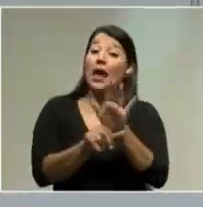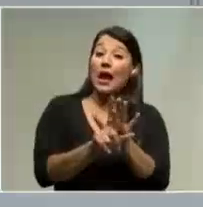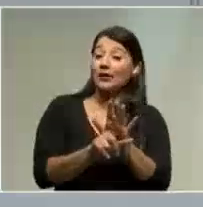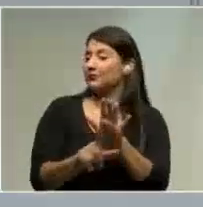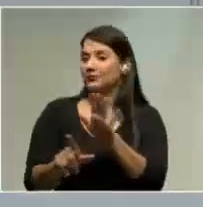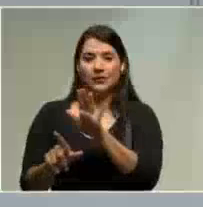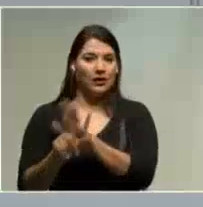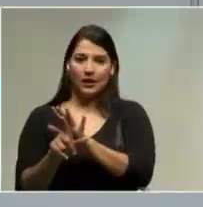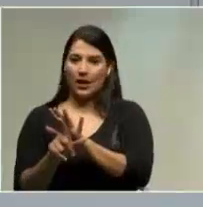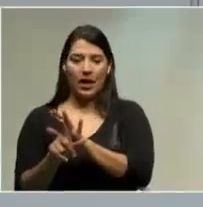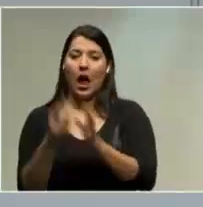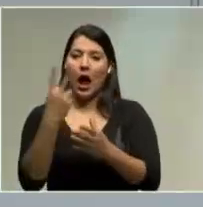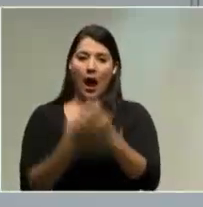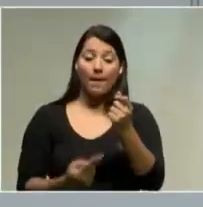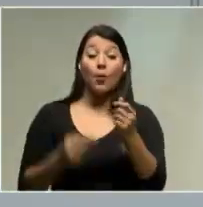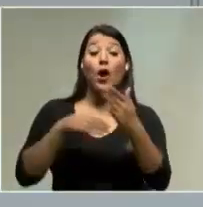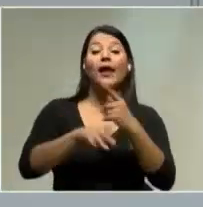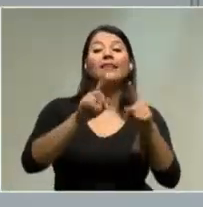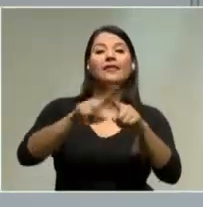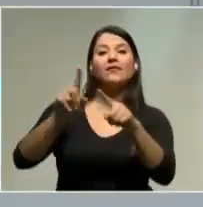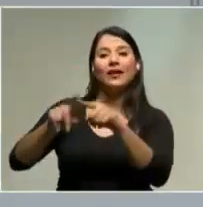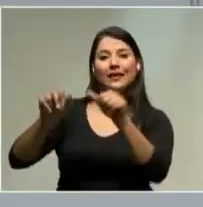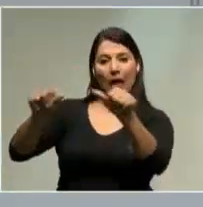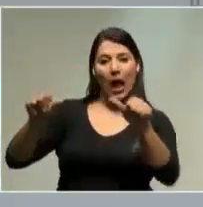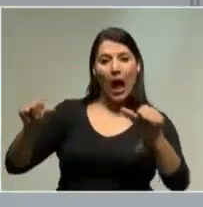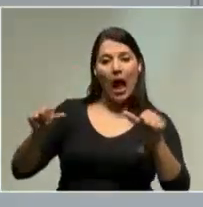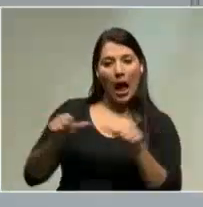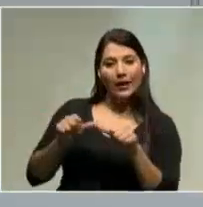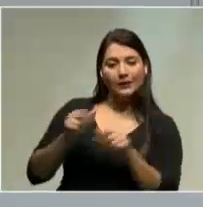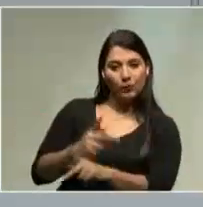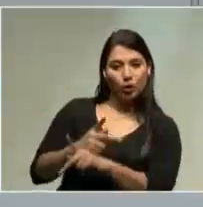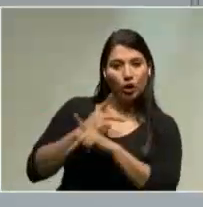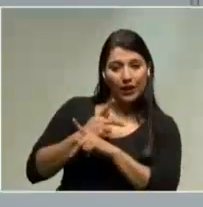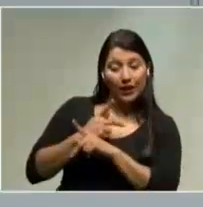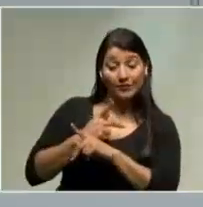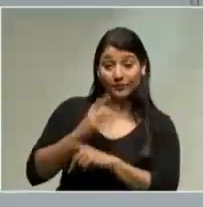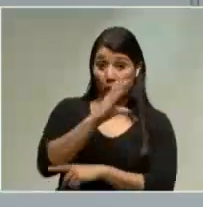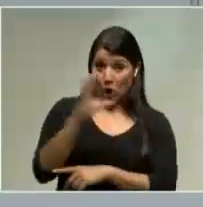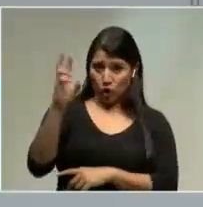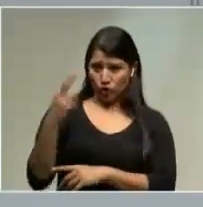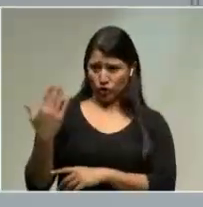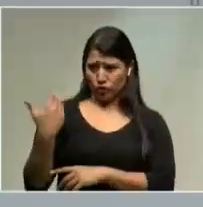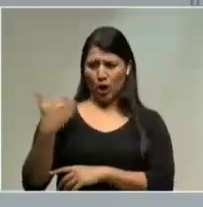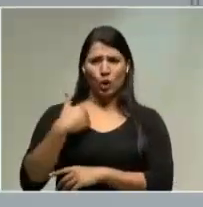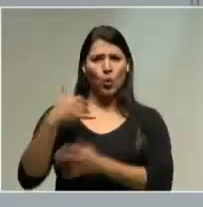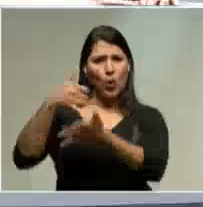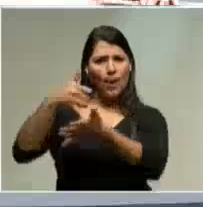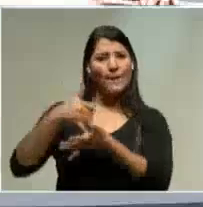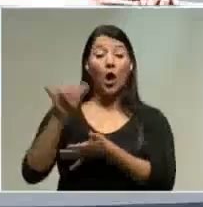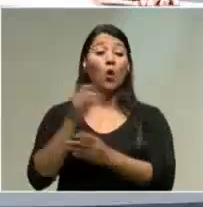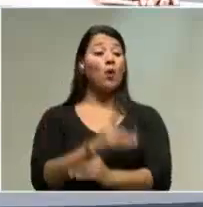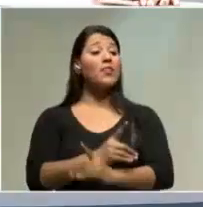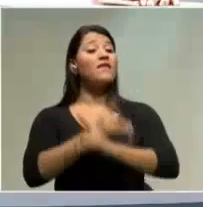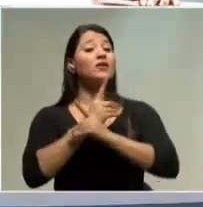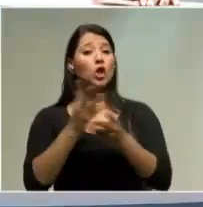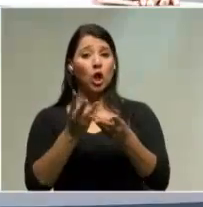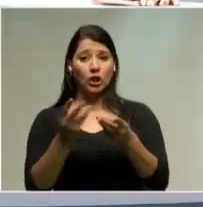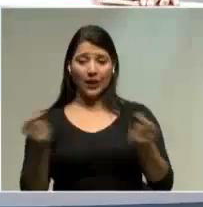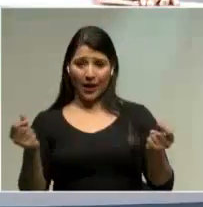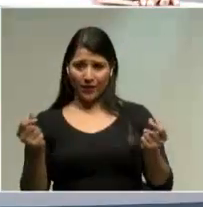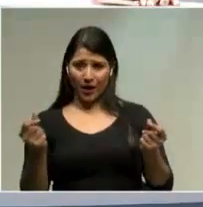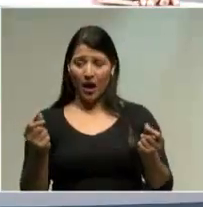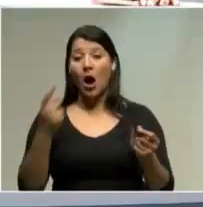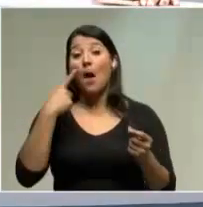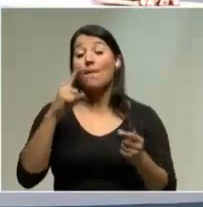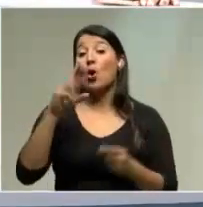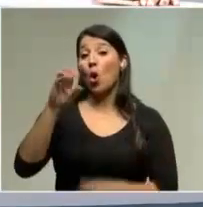como ilegales en las diferentes áreas silvestres protegidas y humedales. Costa Rica hace poco ganó un premio como defensor de la tierra, como por